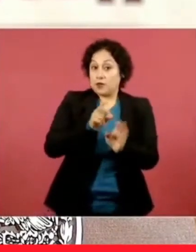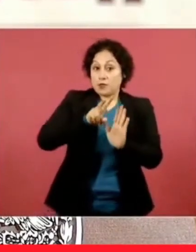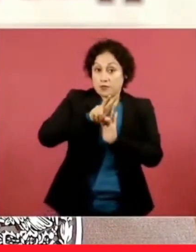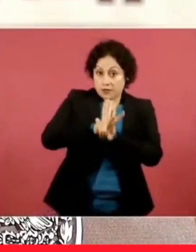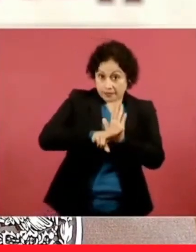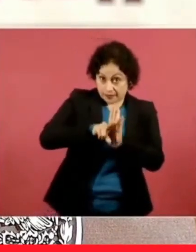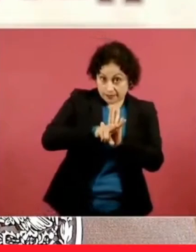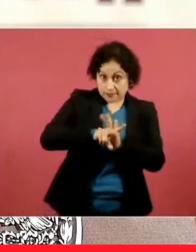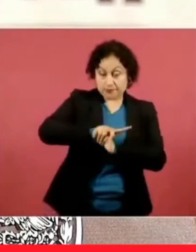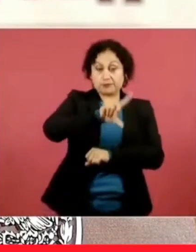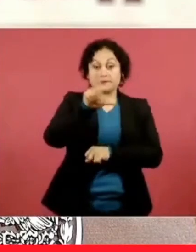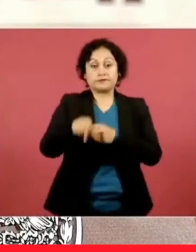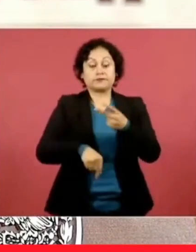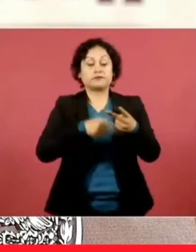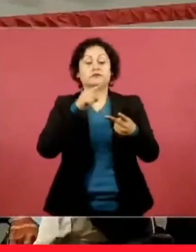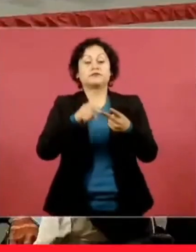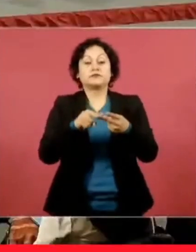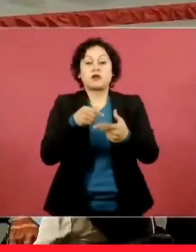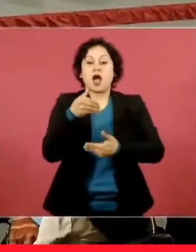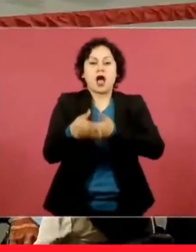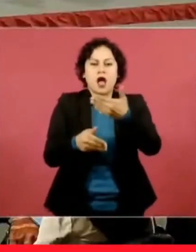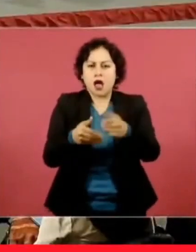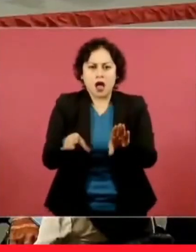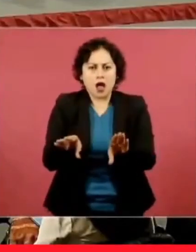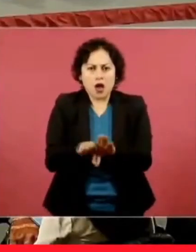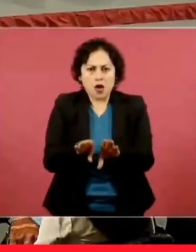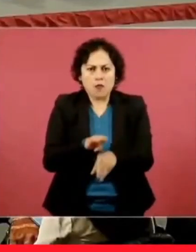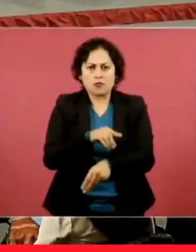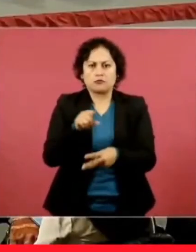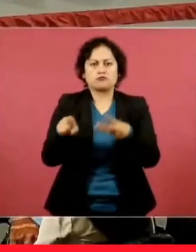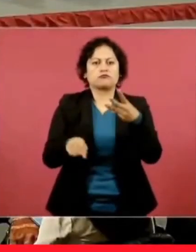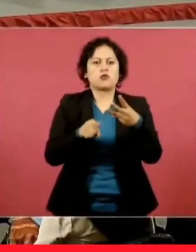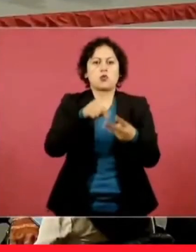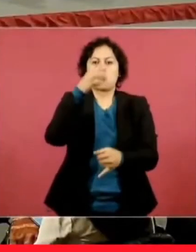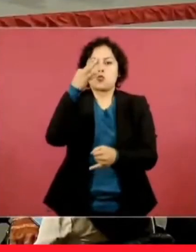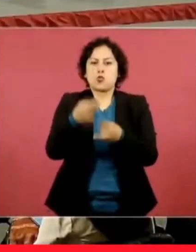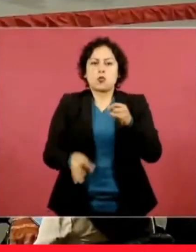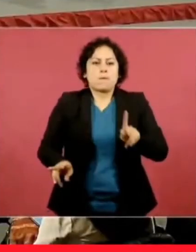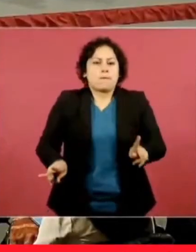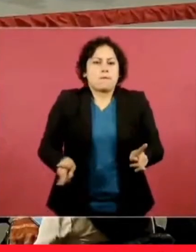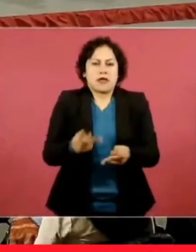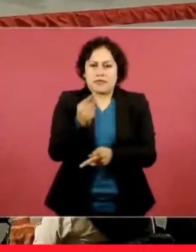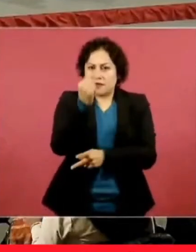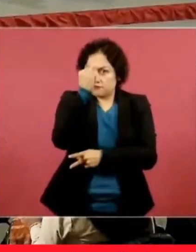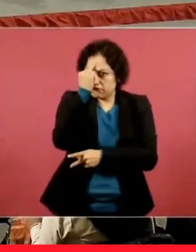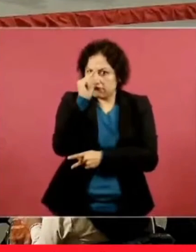y al final la estrategia de venta de los chips de telefonía. Adelante, por favor.